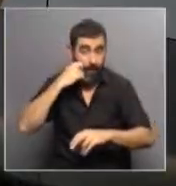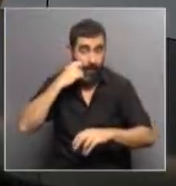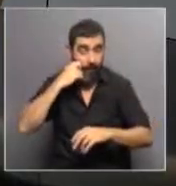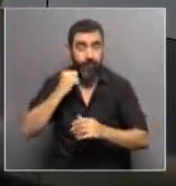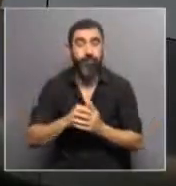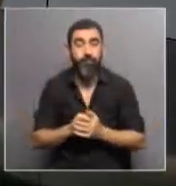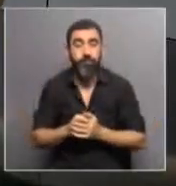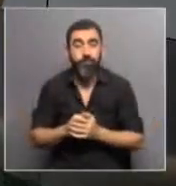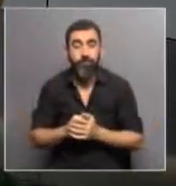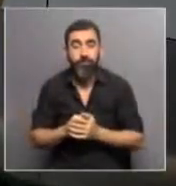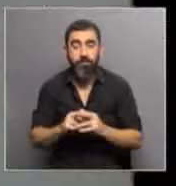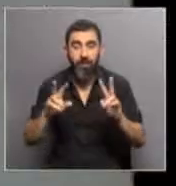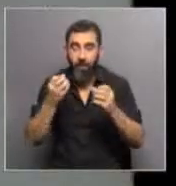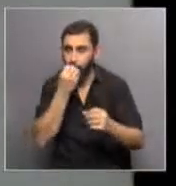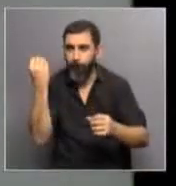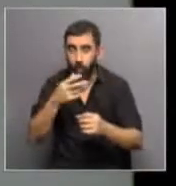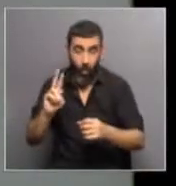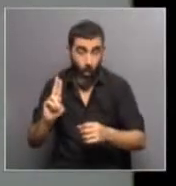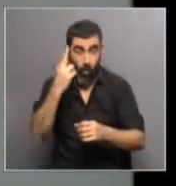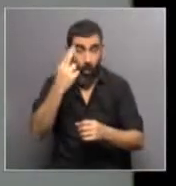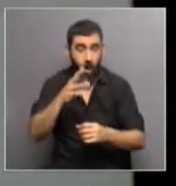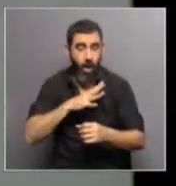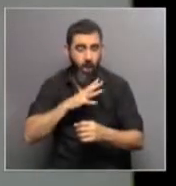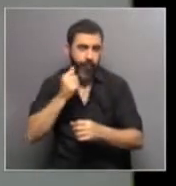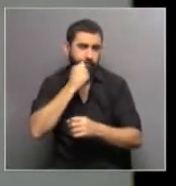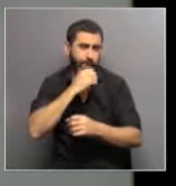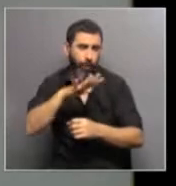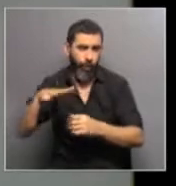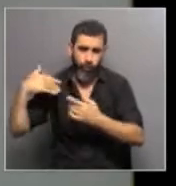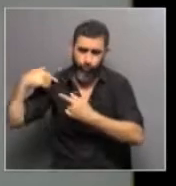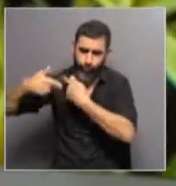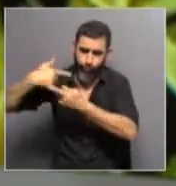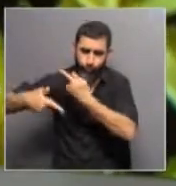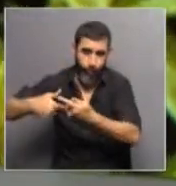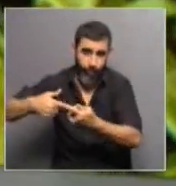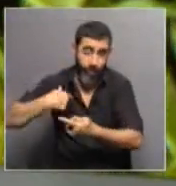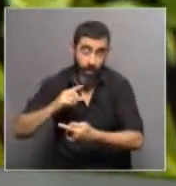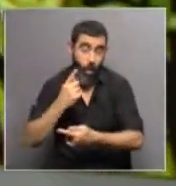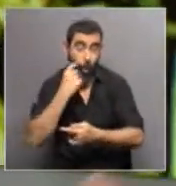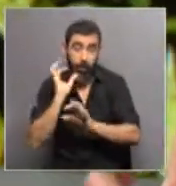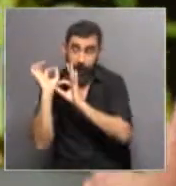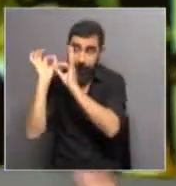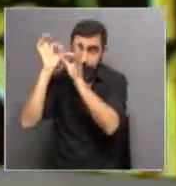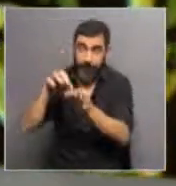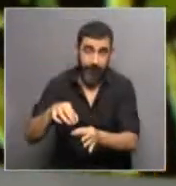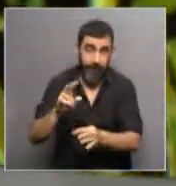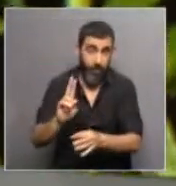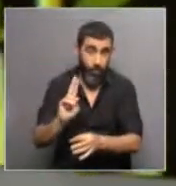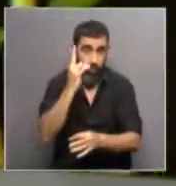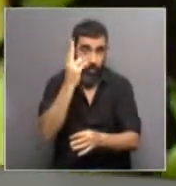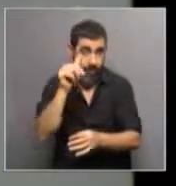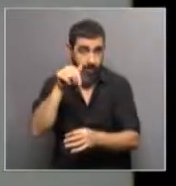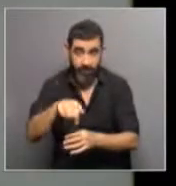fundamentalmente hablamos de todo un mejoramiento. Uruguay tiene una tradición prácticamente desde que el hombre está instalado acá, desde que el humano está instalado